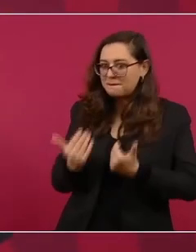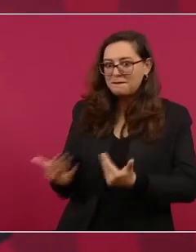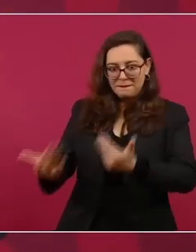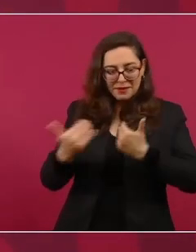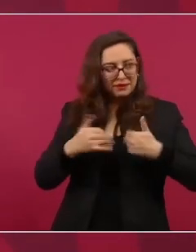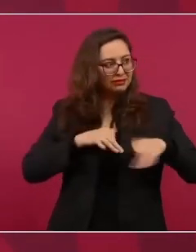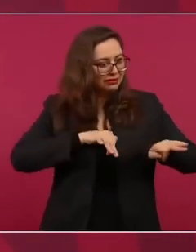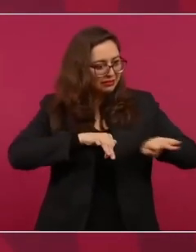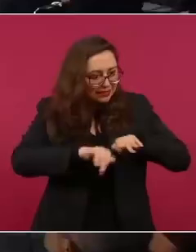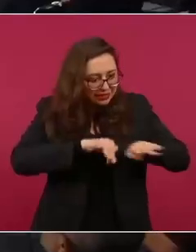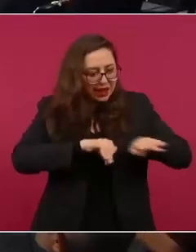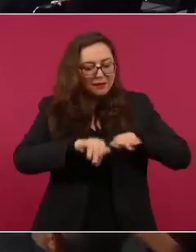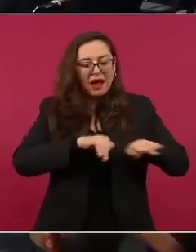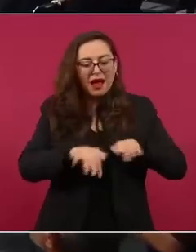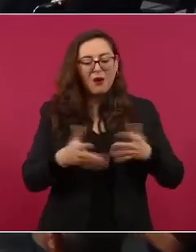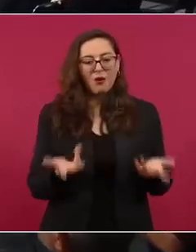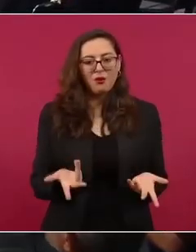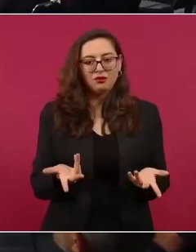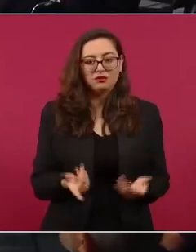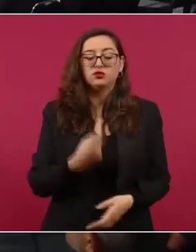hemos venido haciendo.